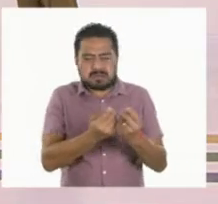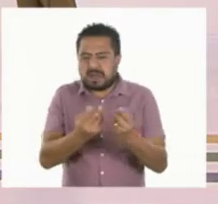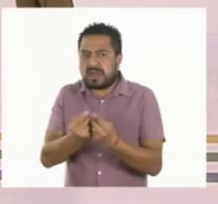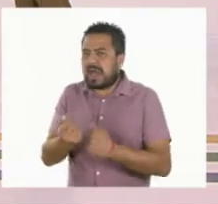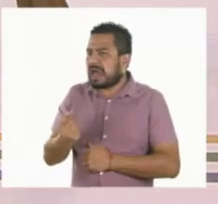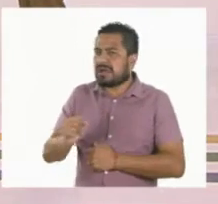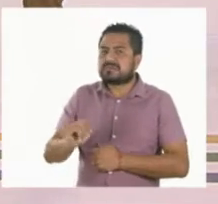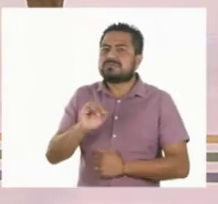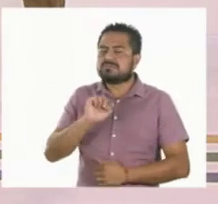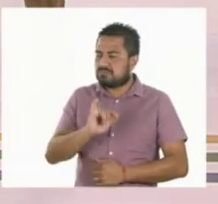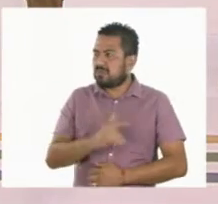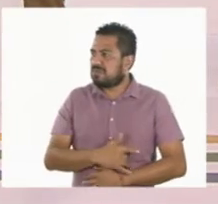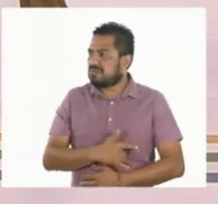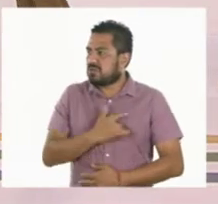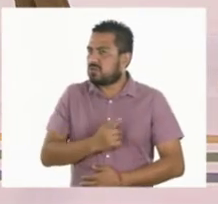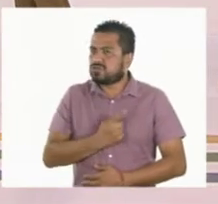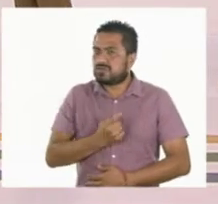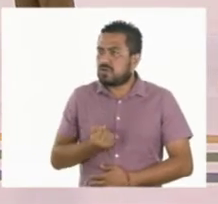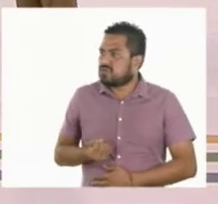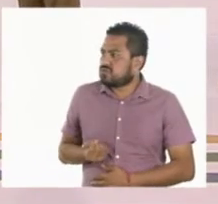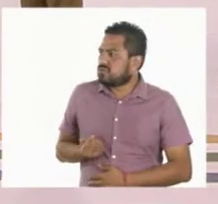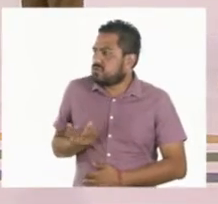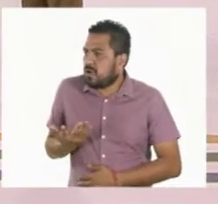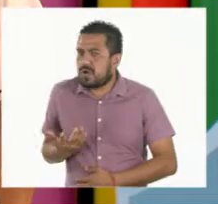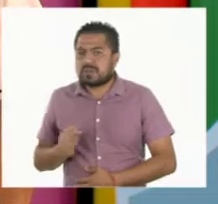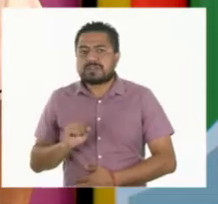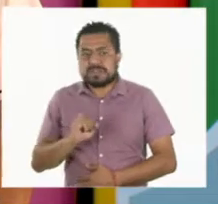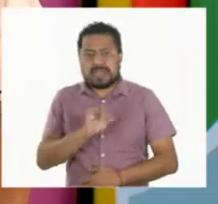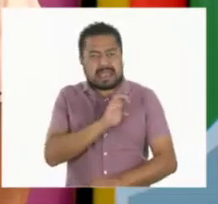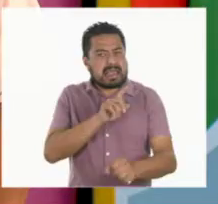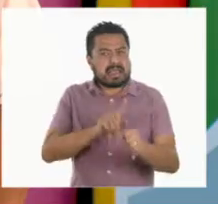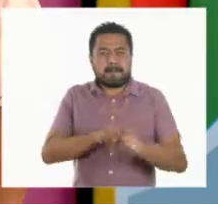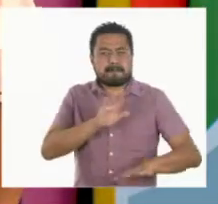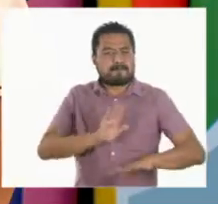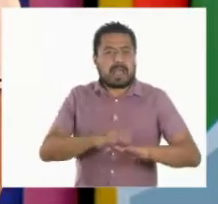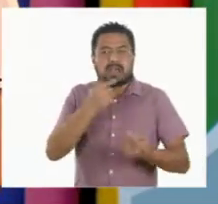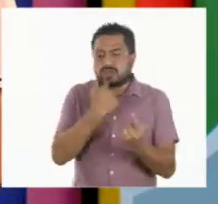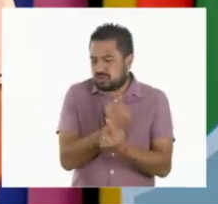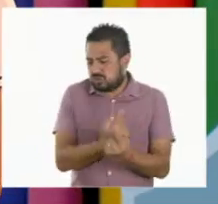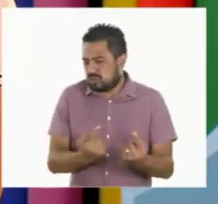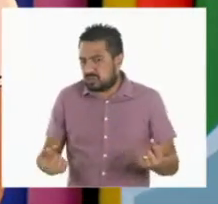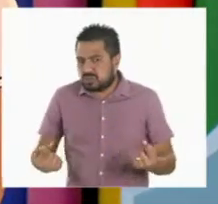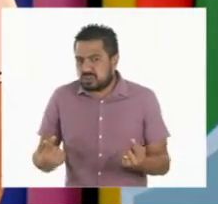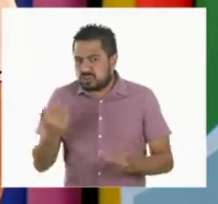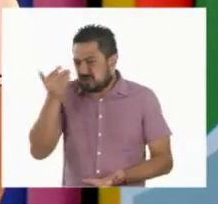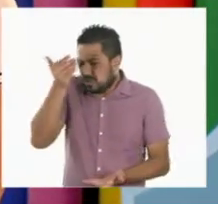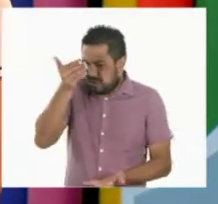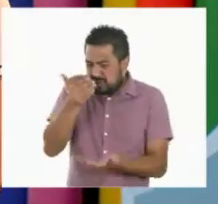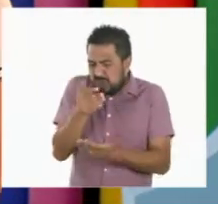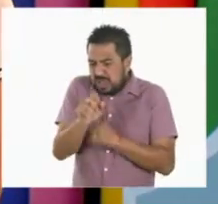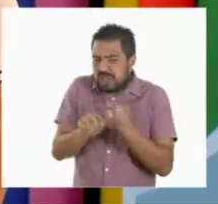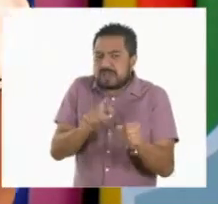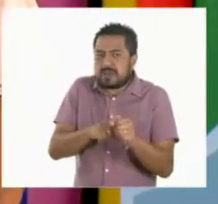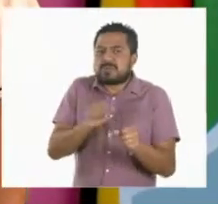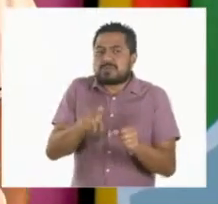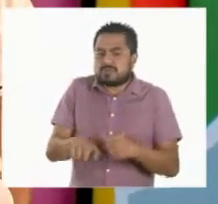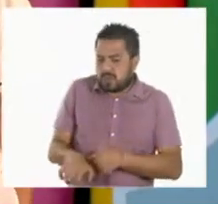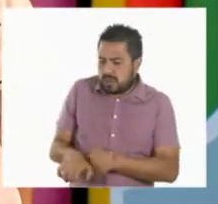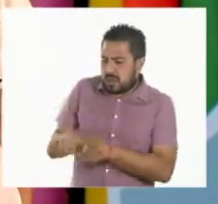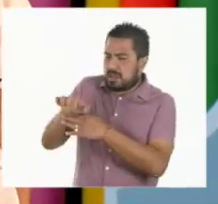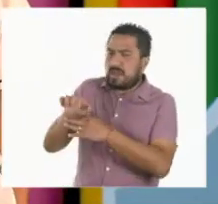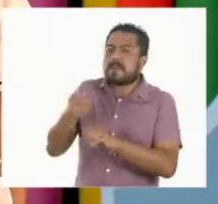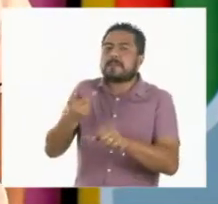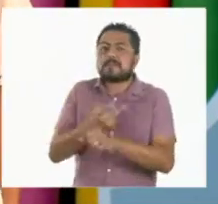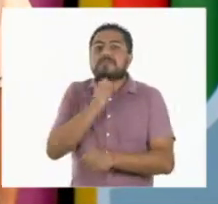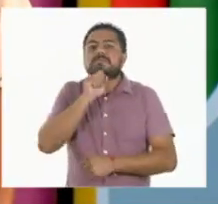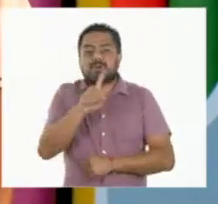es como instintivo, ¿no? Sí, claro. Especialmente los chiquitos son los más juguetones, pero no solamente ellos, también los adultos. Y lo mismo